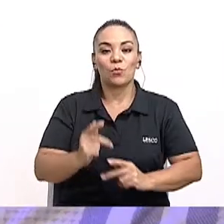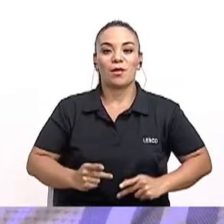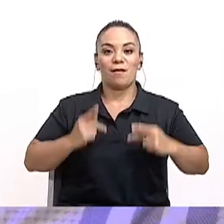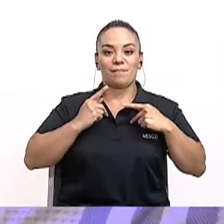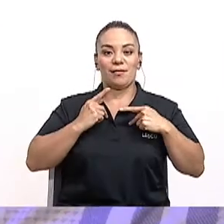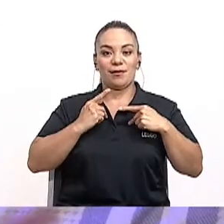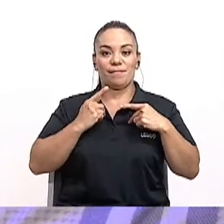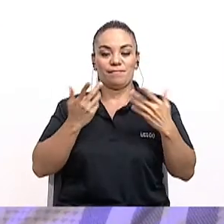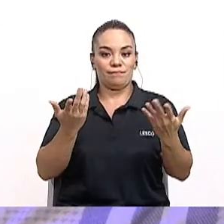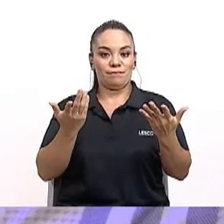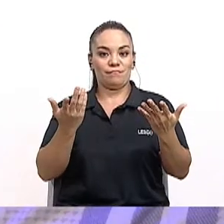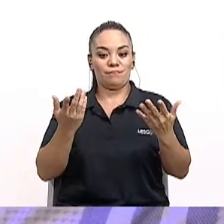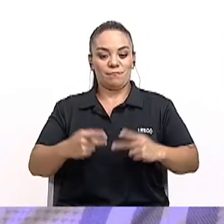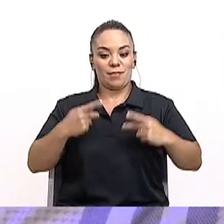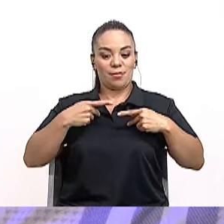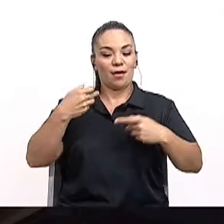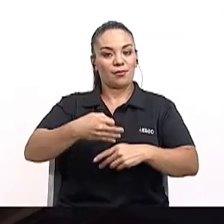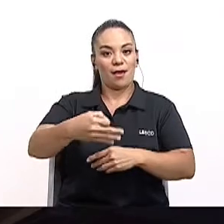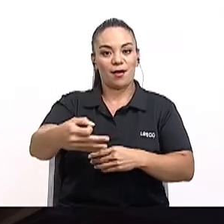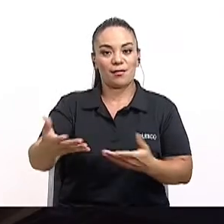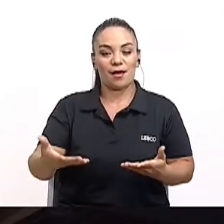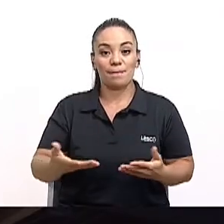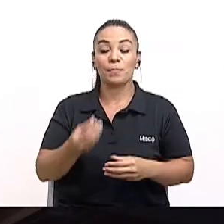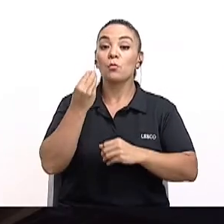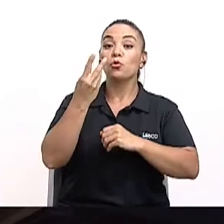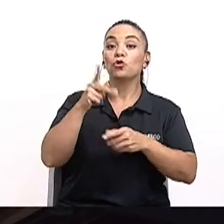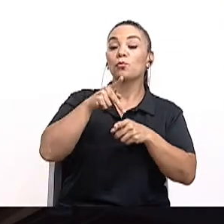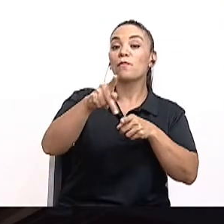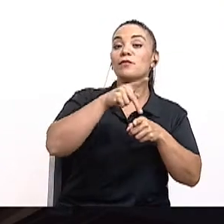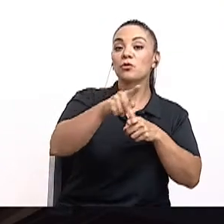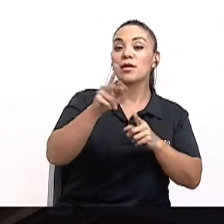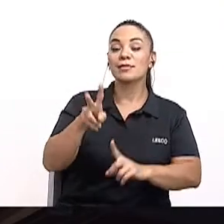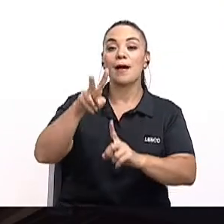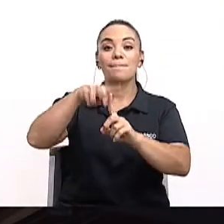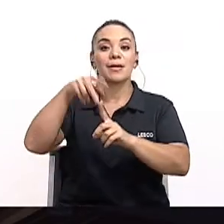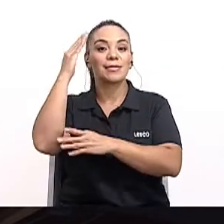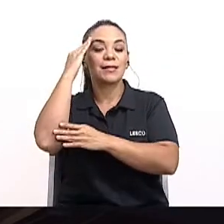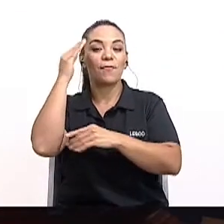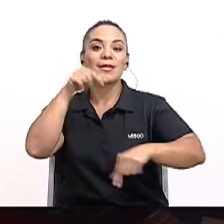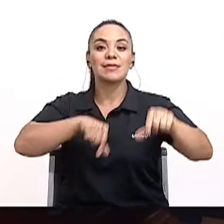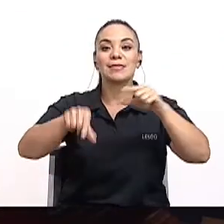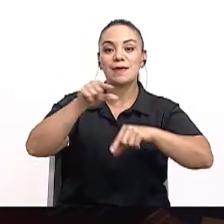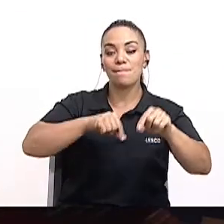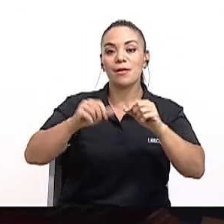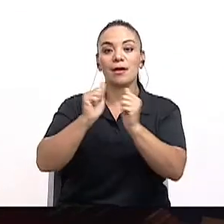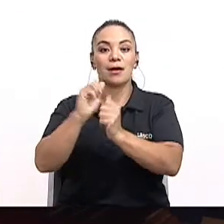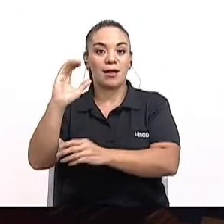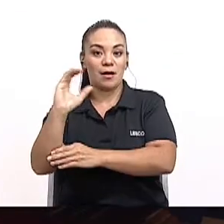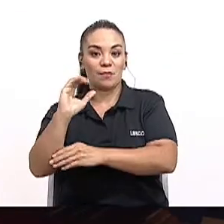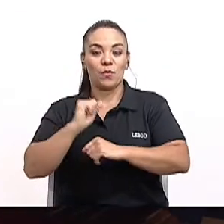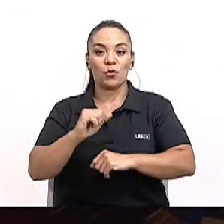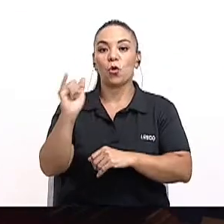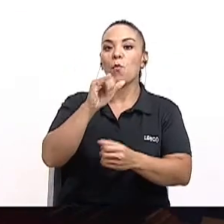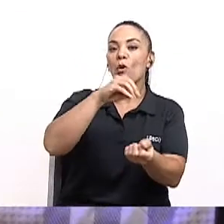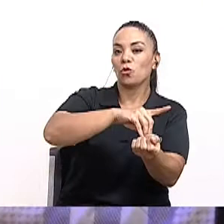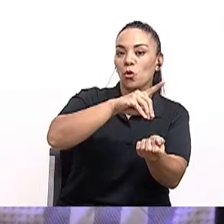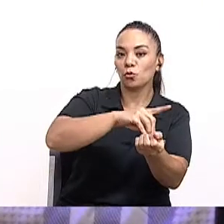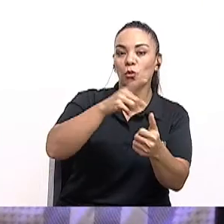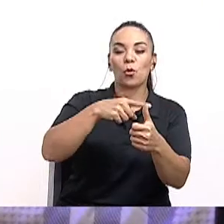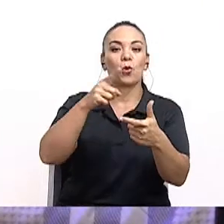sea, la vida diaria. Muchos profesionales aplican el saber de la química orgánica, como los